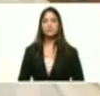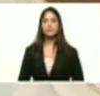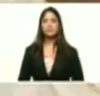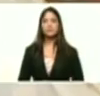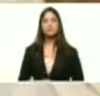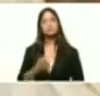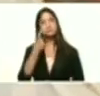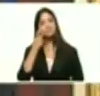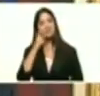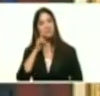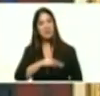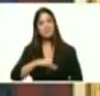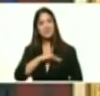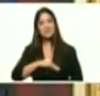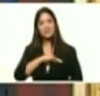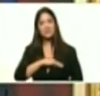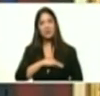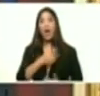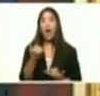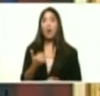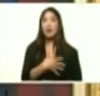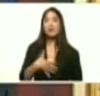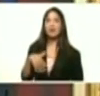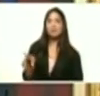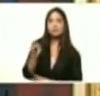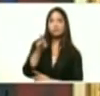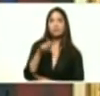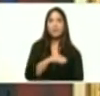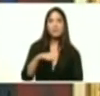ahí está tu misión maqueta, ahora la quiere privatizar,